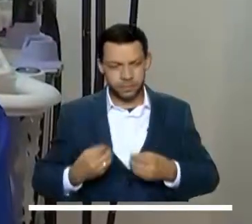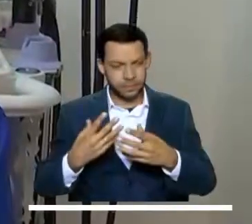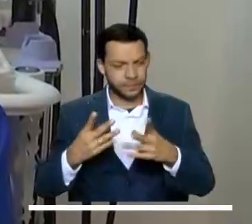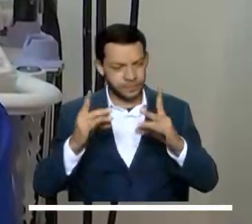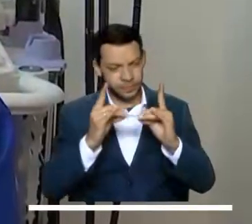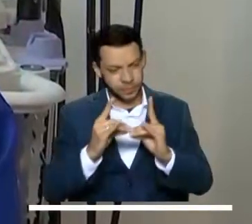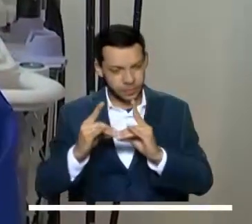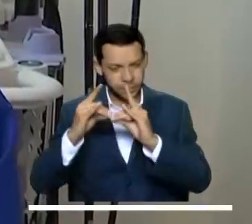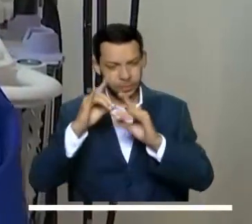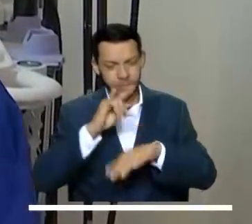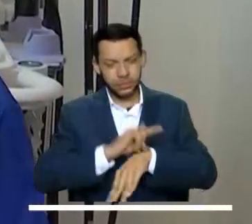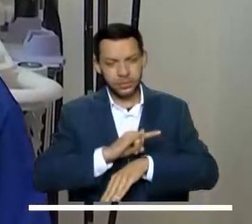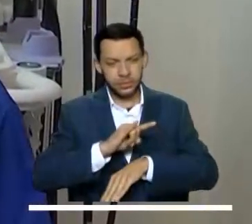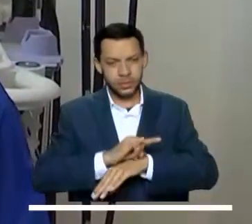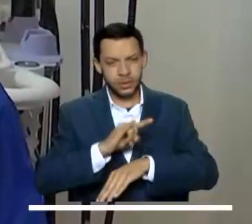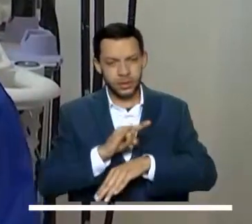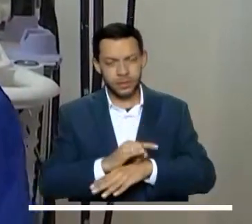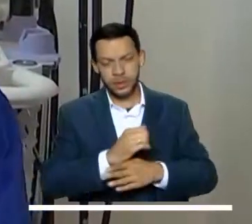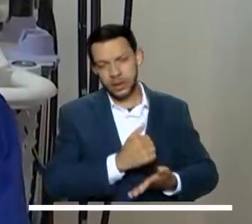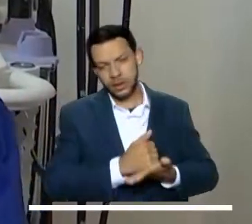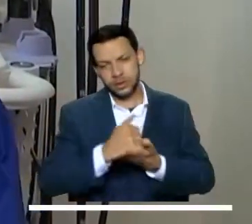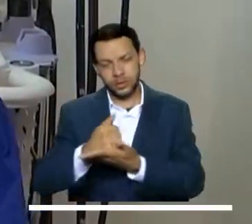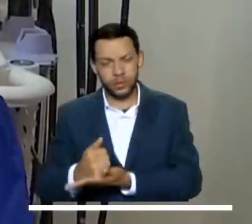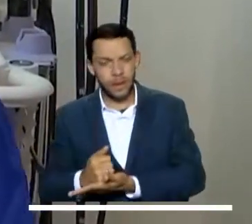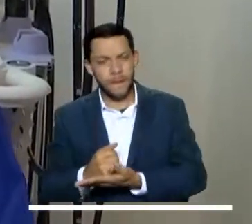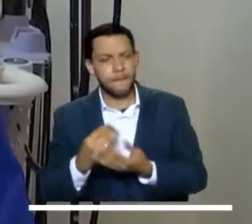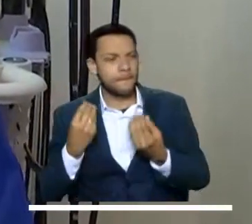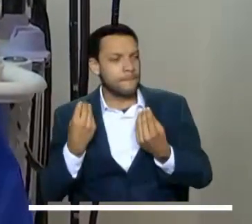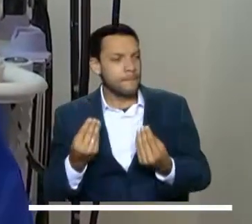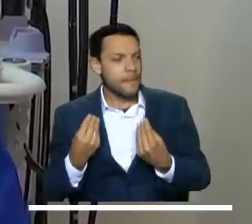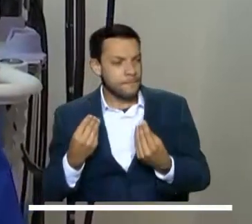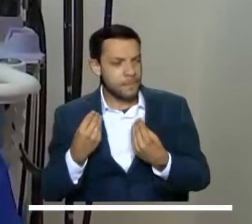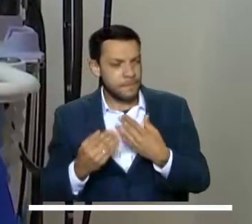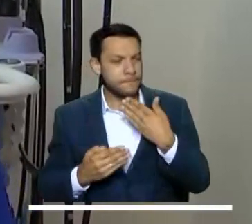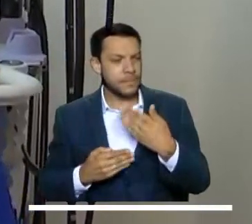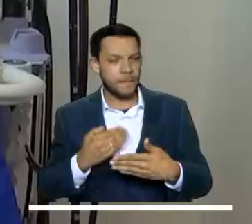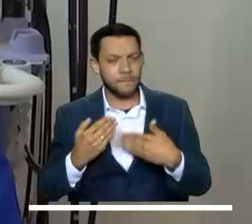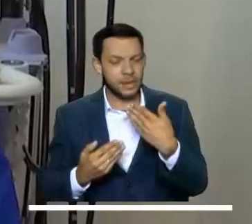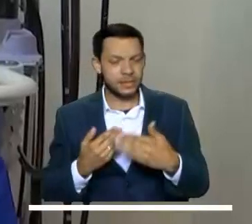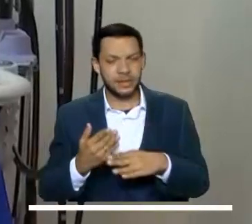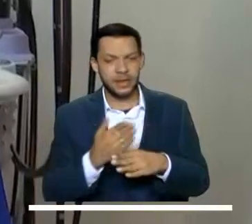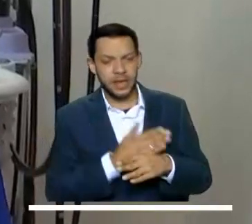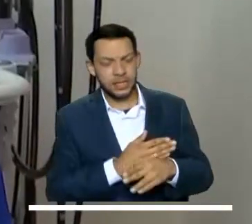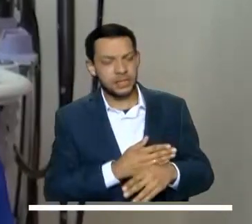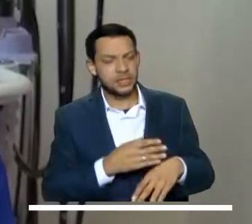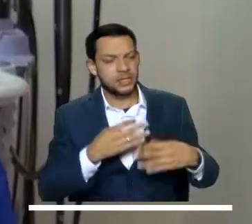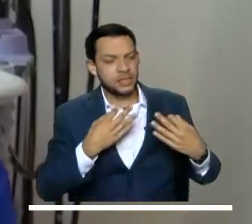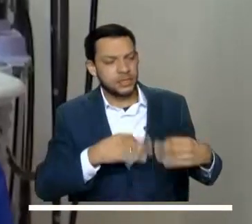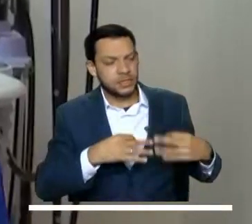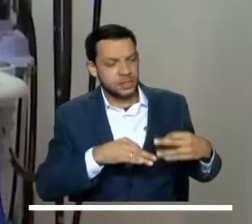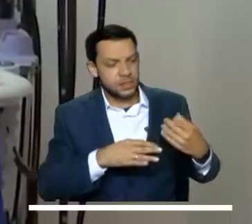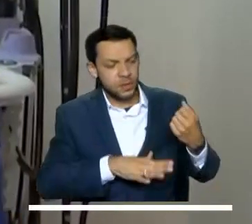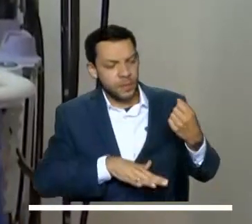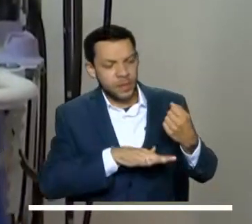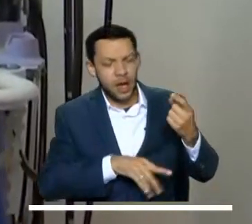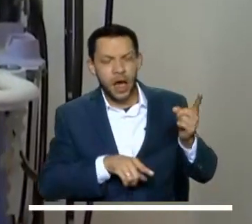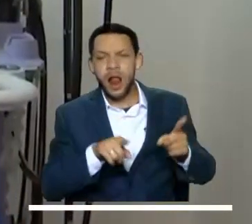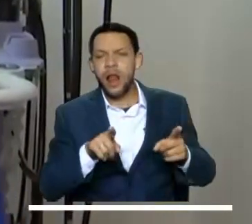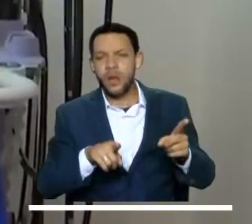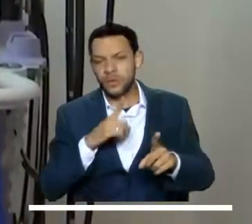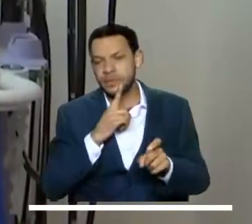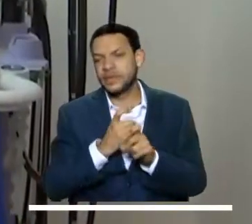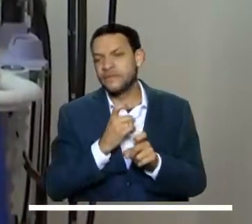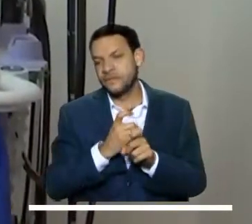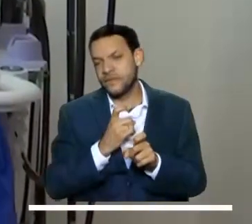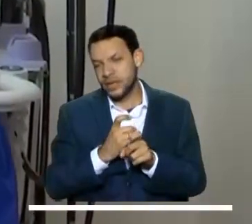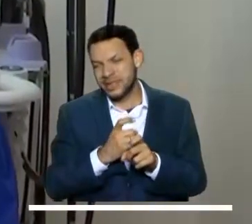de urgencias del servicio, toda vez que los procedimientos, si bien son fáciles de hacer en manos de un experto, pueden generar algunas complicaciones